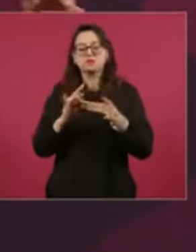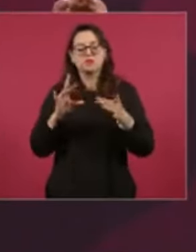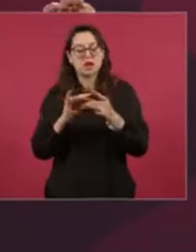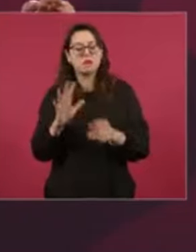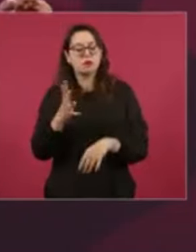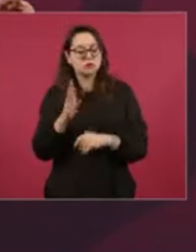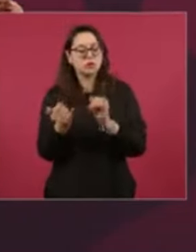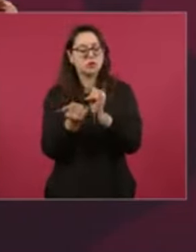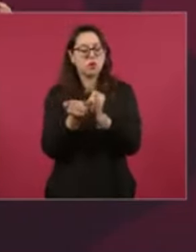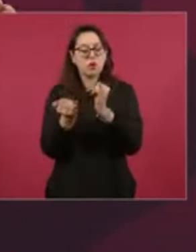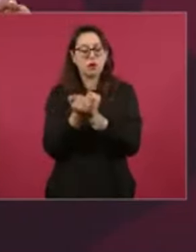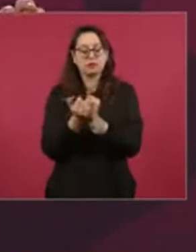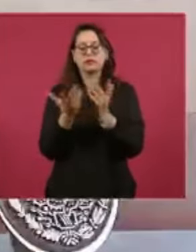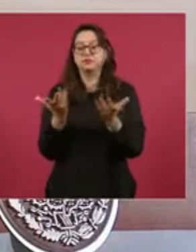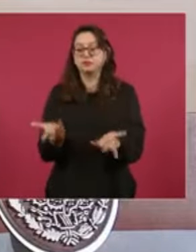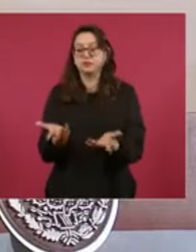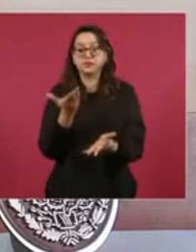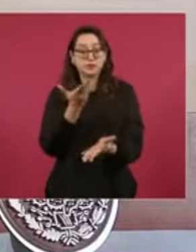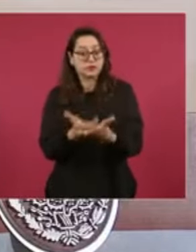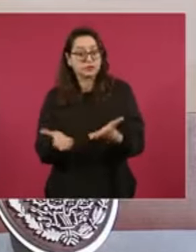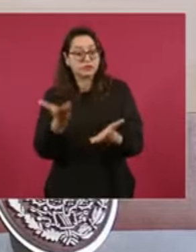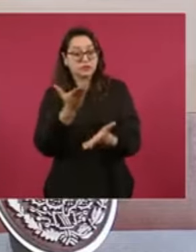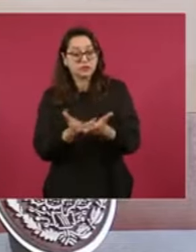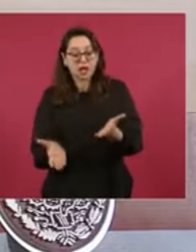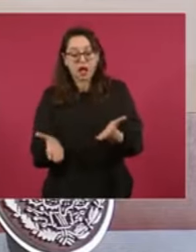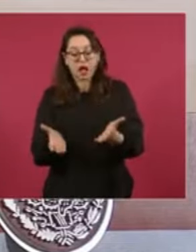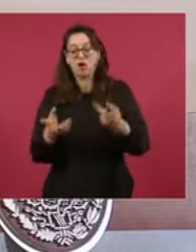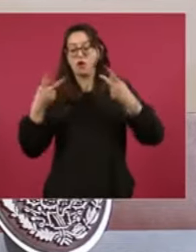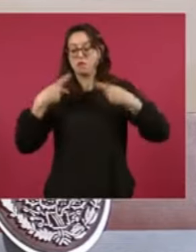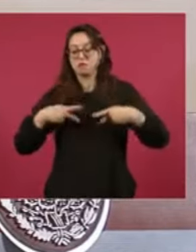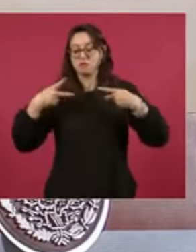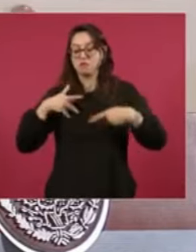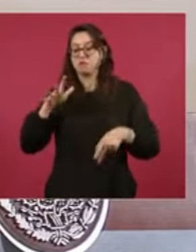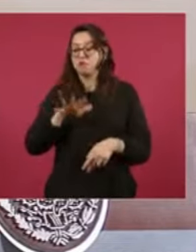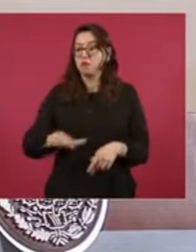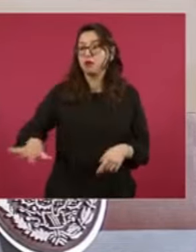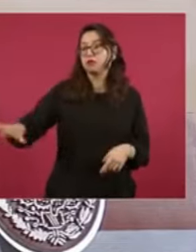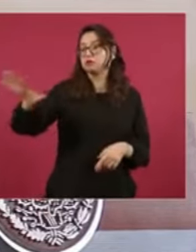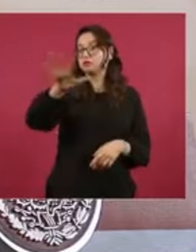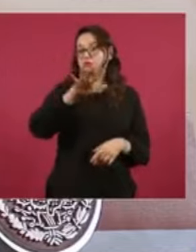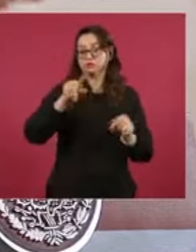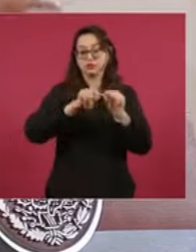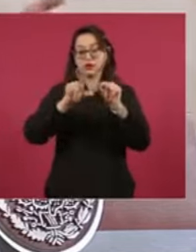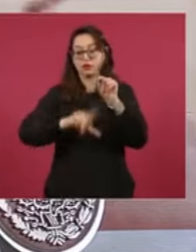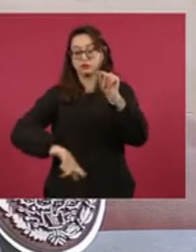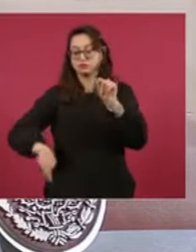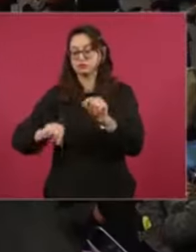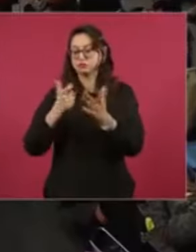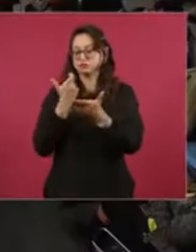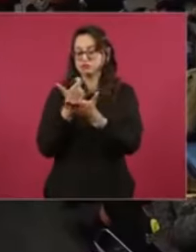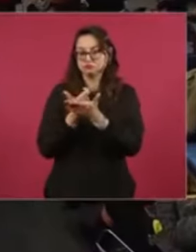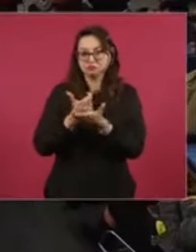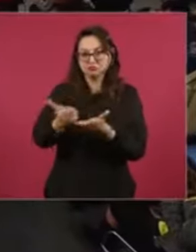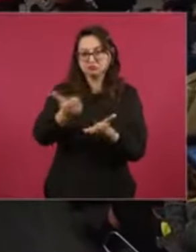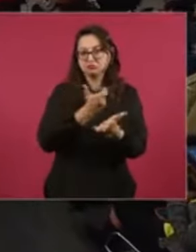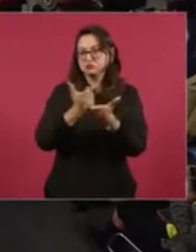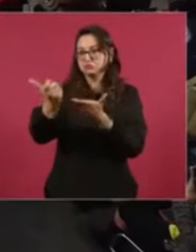presidente lanza? Porque anteriormente, en los años pasados, no se ha visto esto, no hubo estos